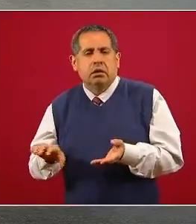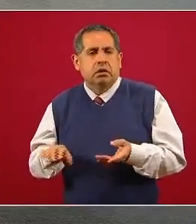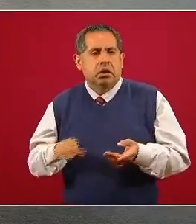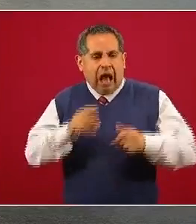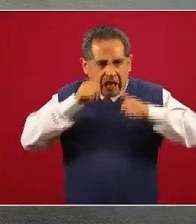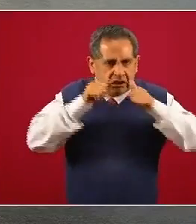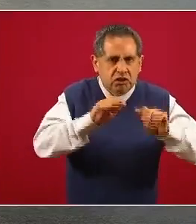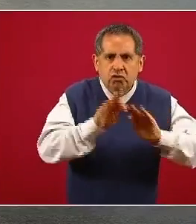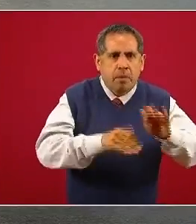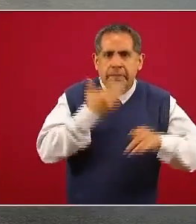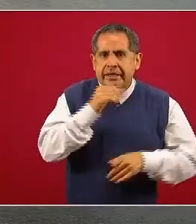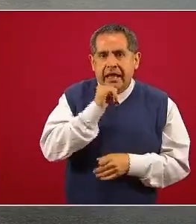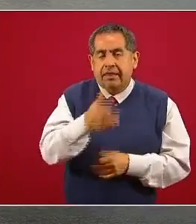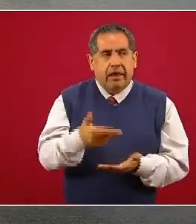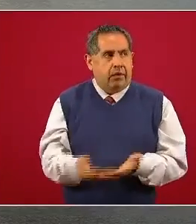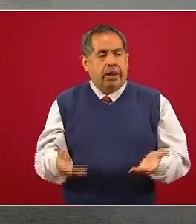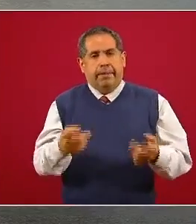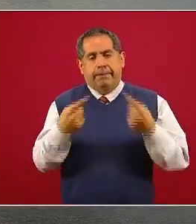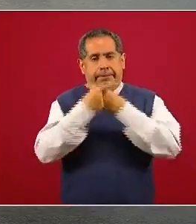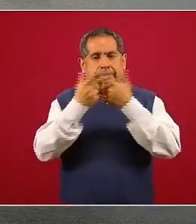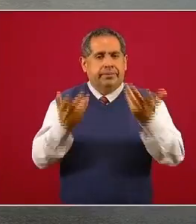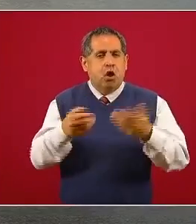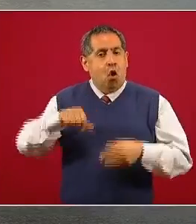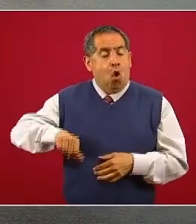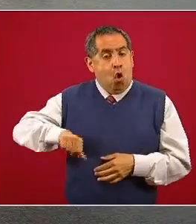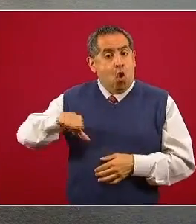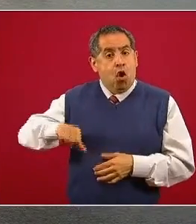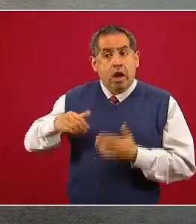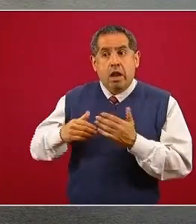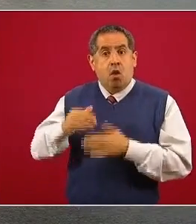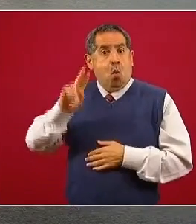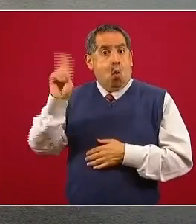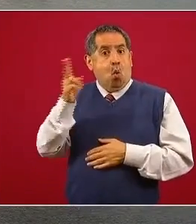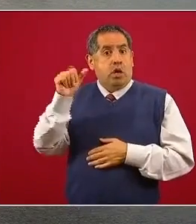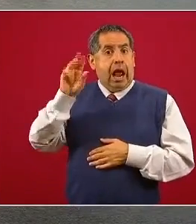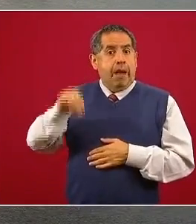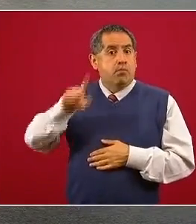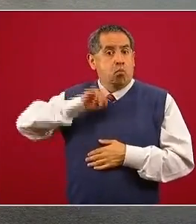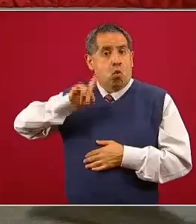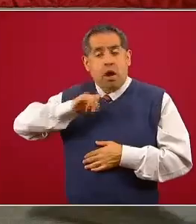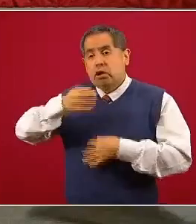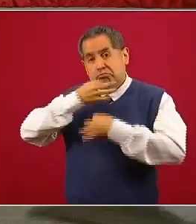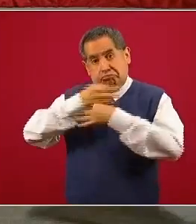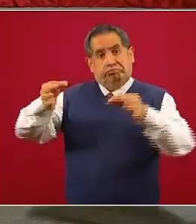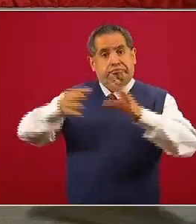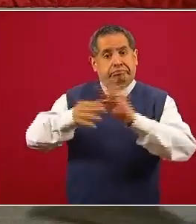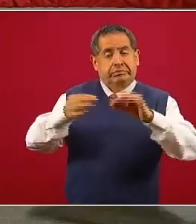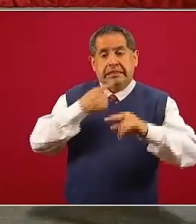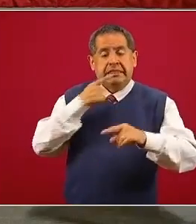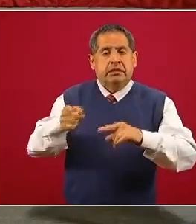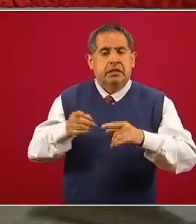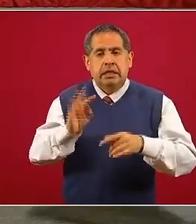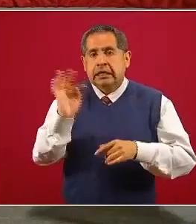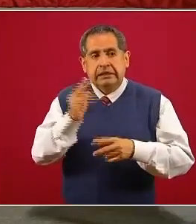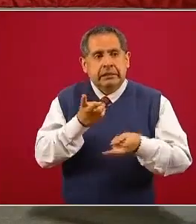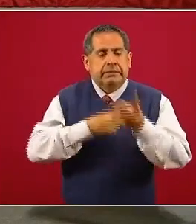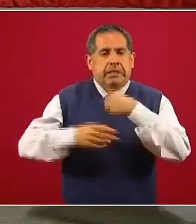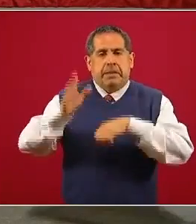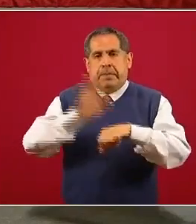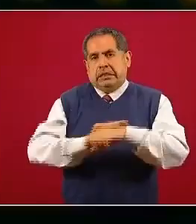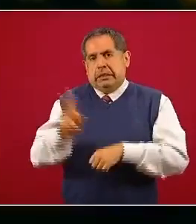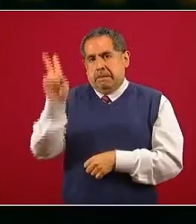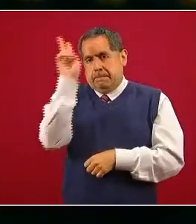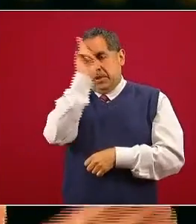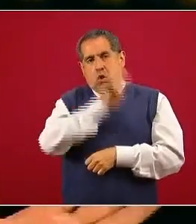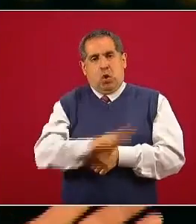influenza. Hoy una investigadora de la UNAM dice que puede generarse una